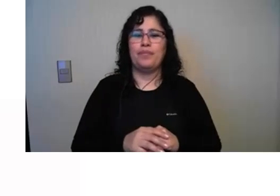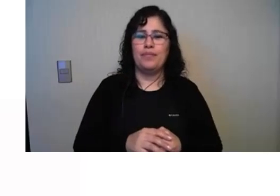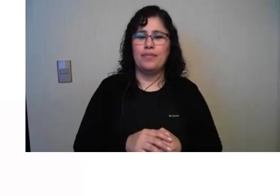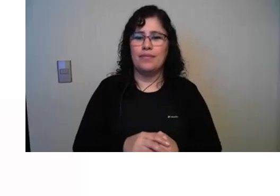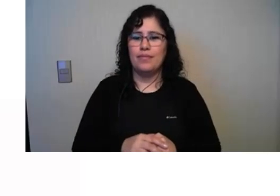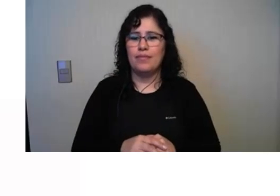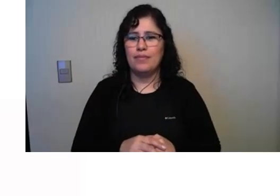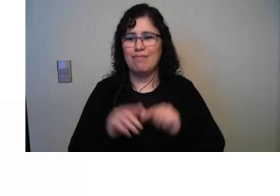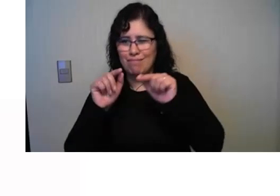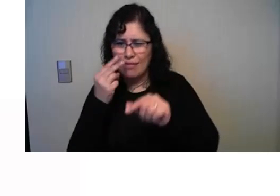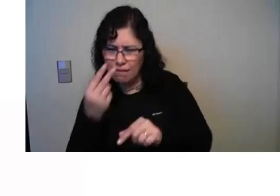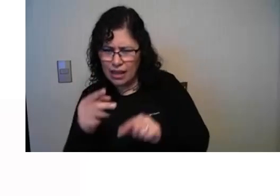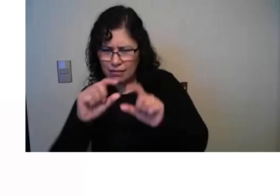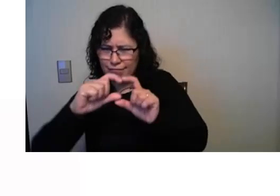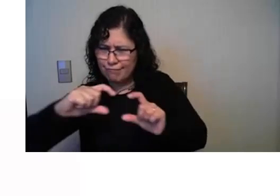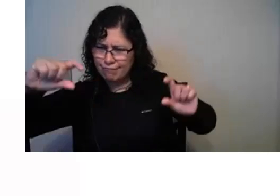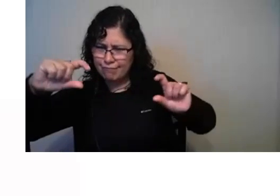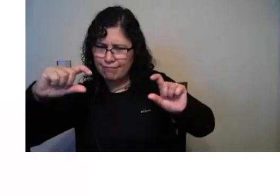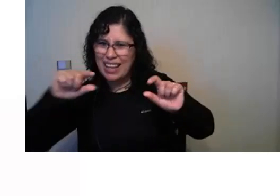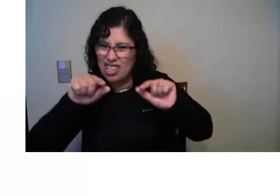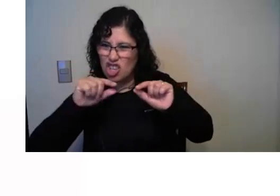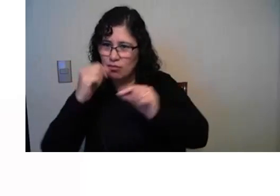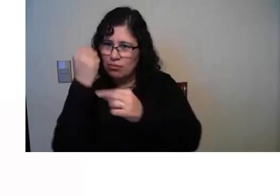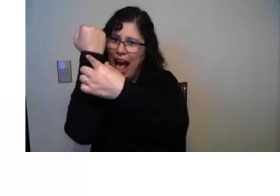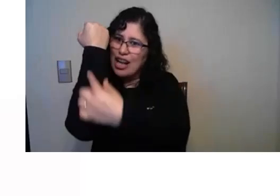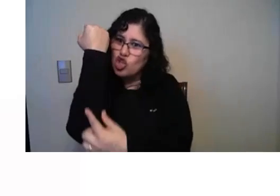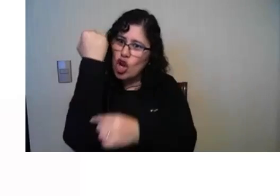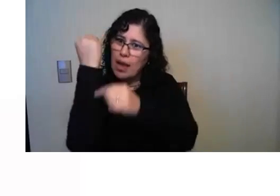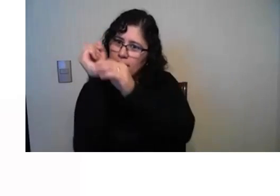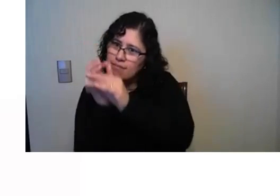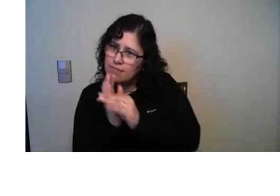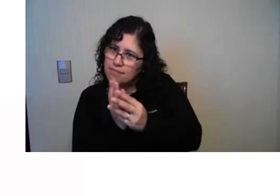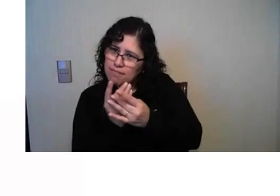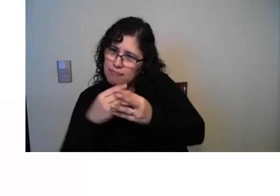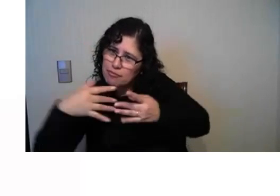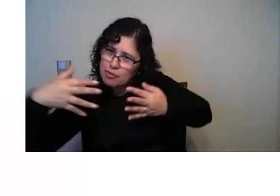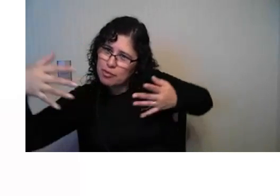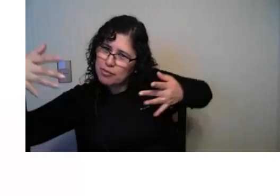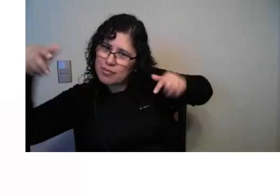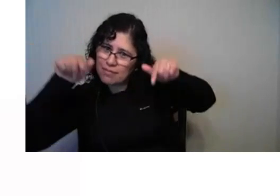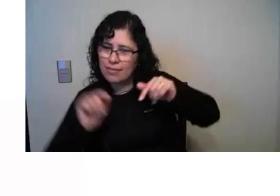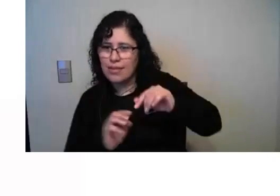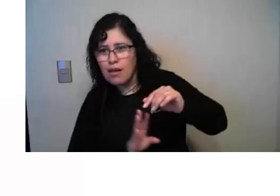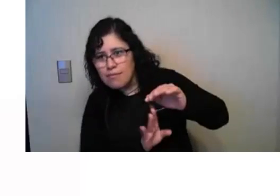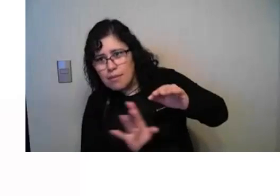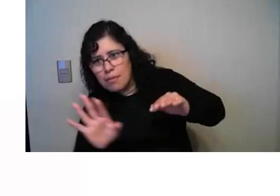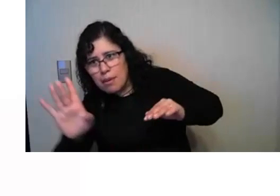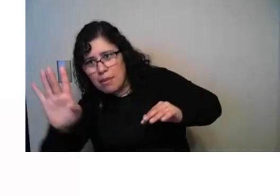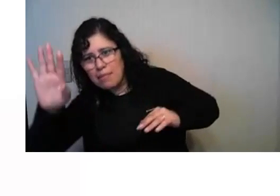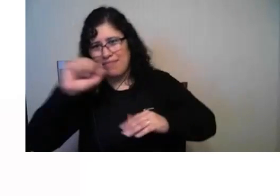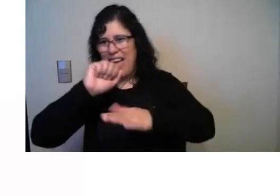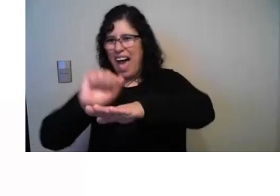Si se fijan, estos son axones, líneas de axones, ¿cierto? Que están, en este caso, ascendiendo porque es un sistema aferente, es